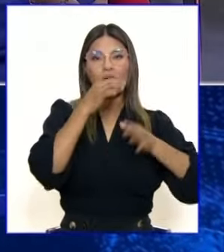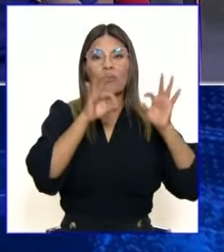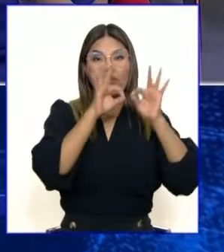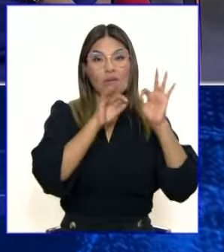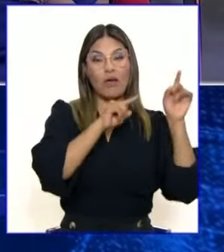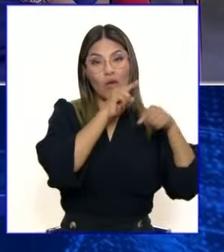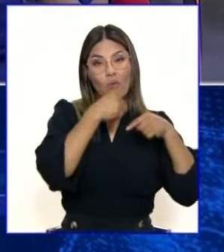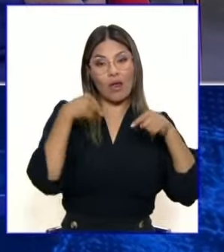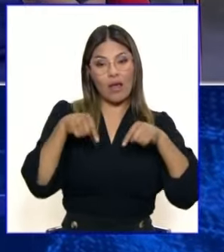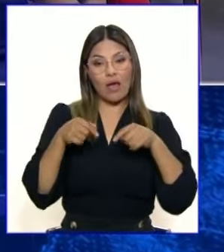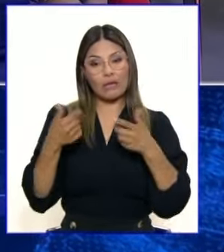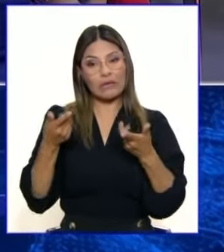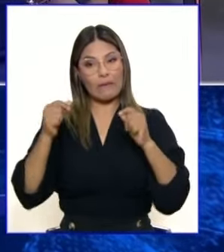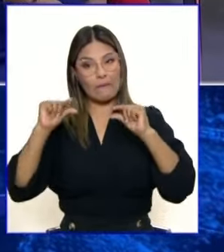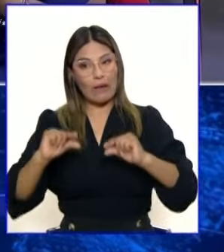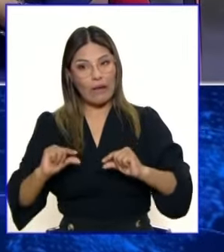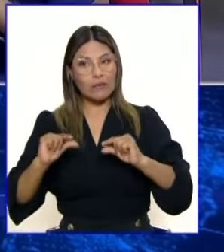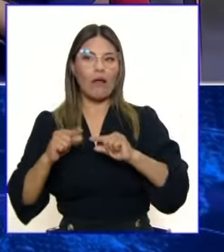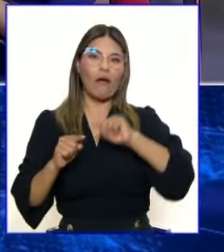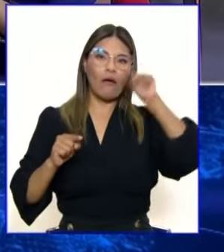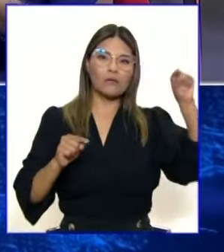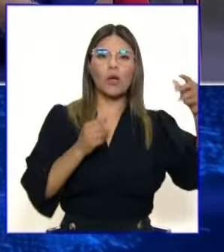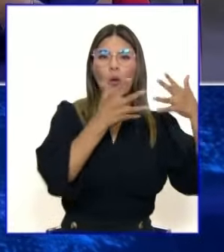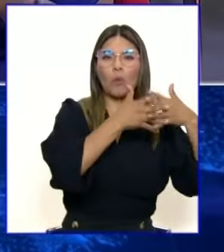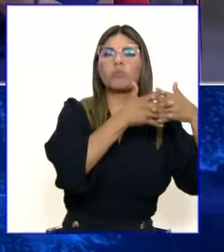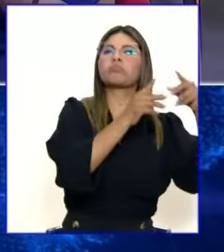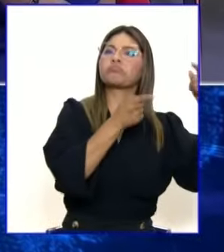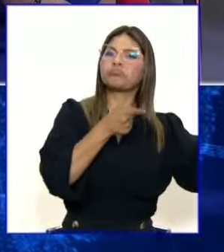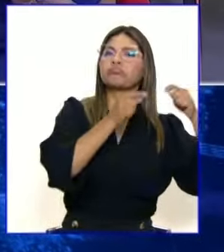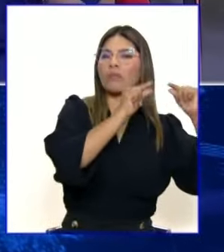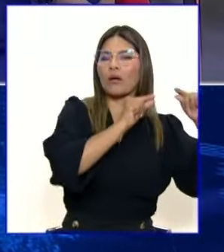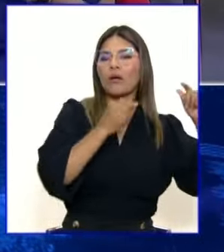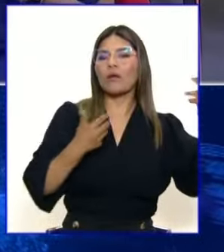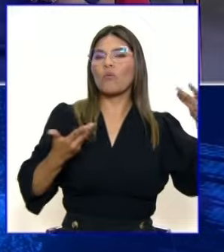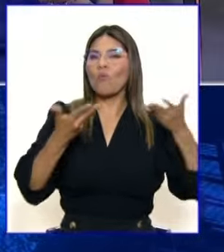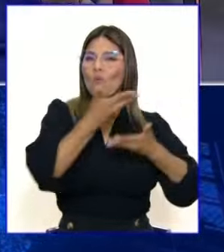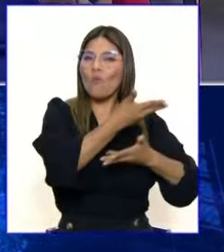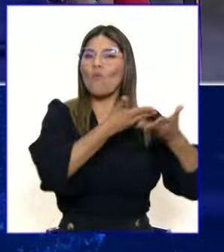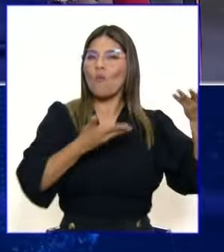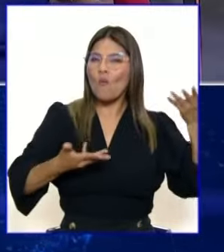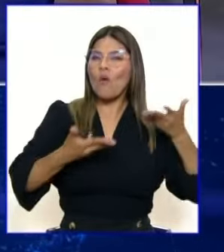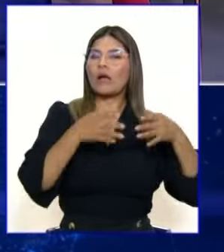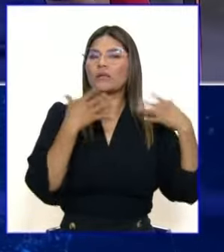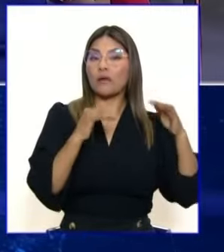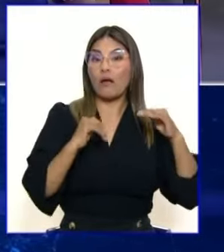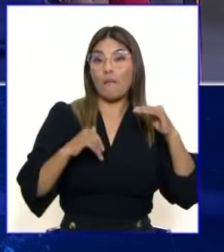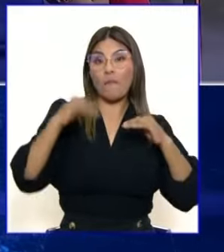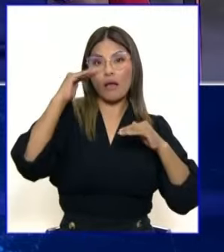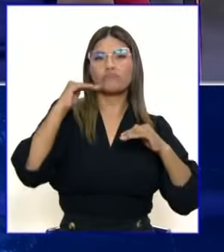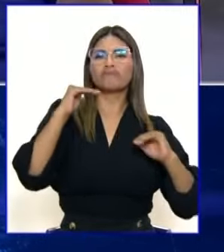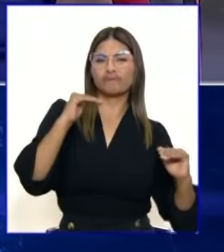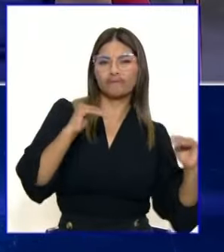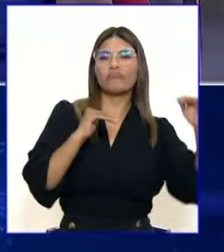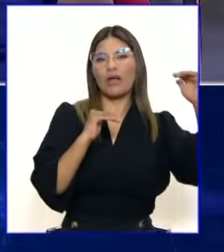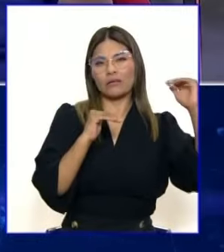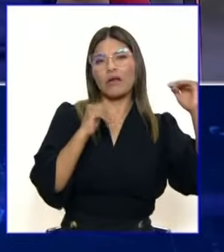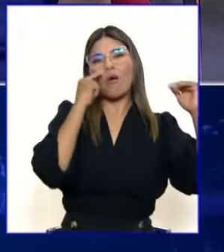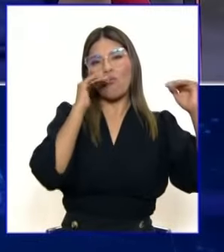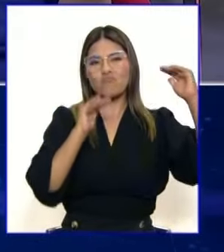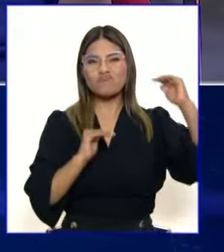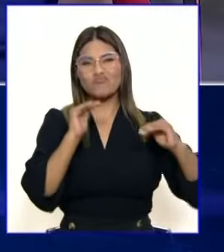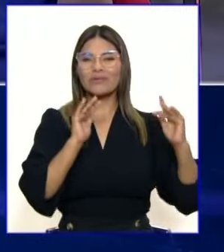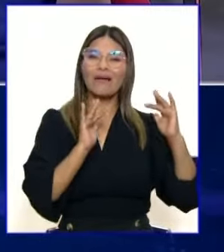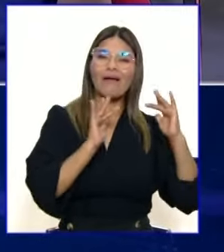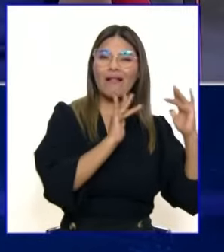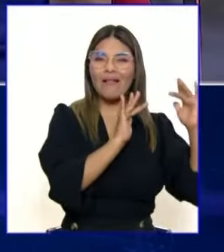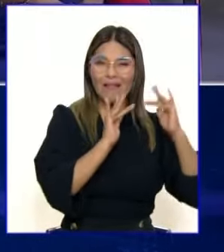impactar y viceversa. Tenemos una relación muy estrecha, así que en la región sí siempre es una prioridad. Obviamente, Estados